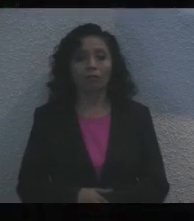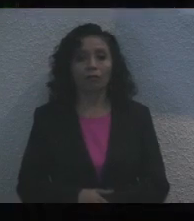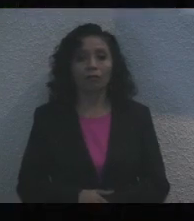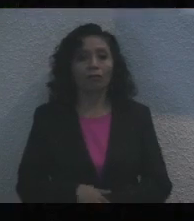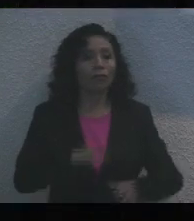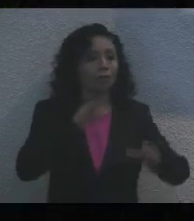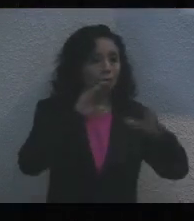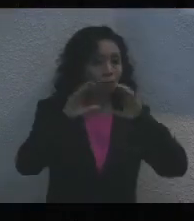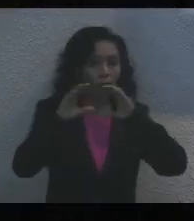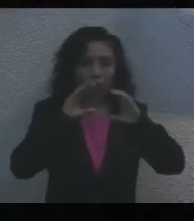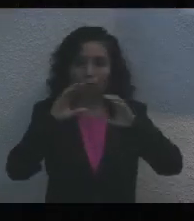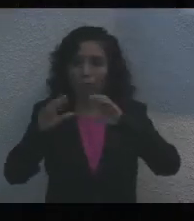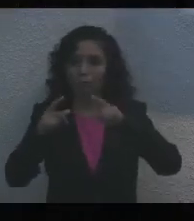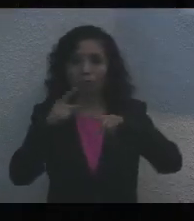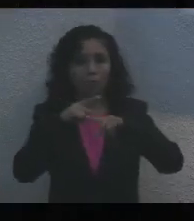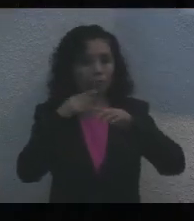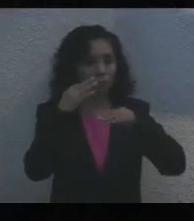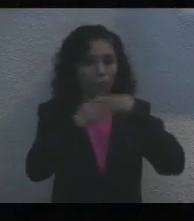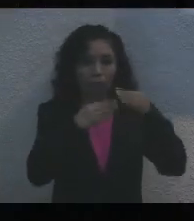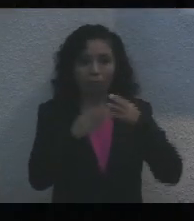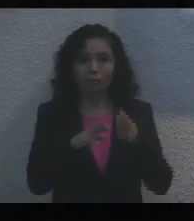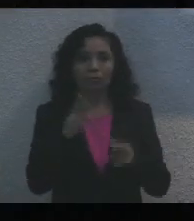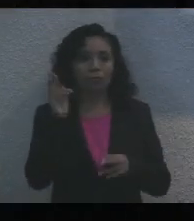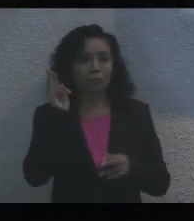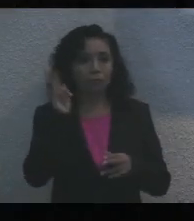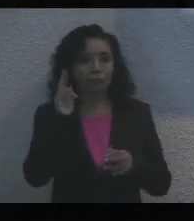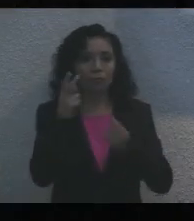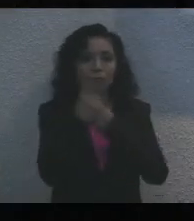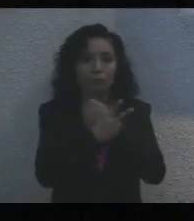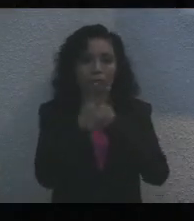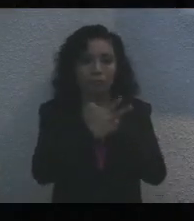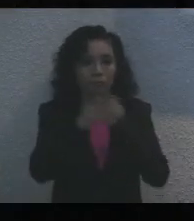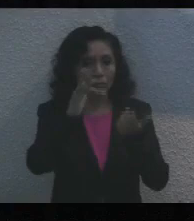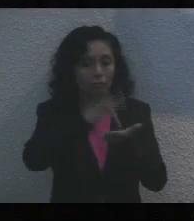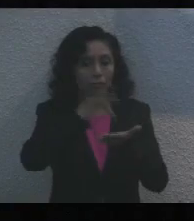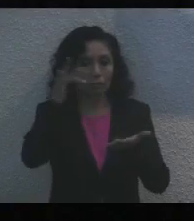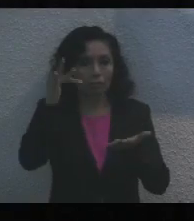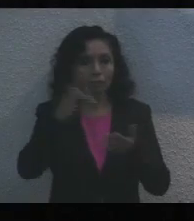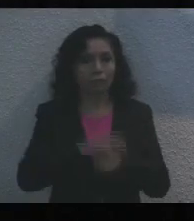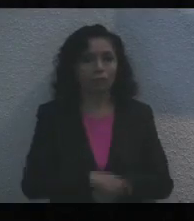medios de comunicación, muchas gracias.